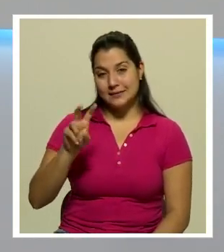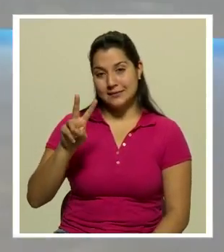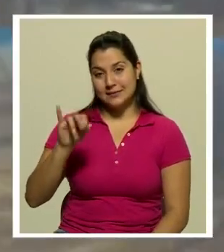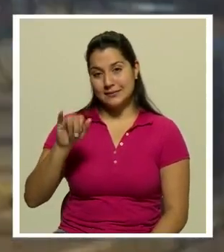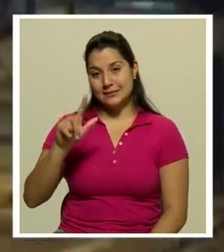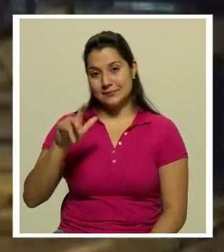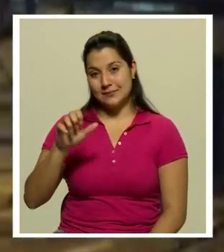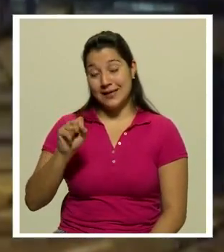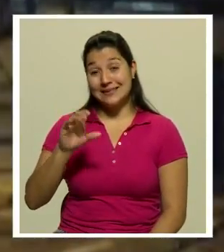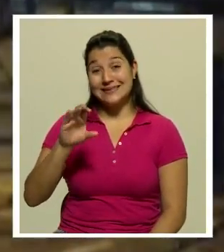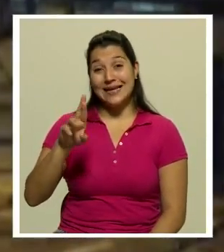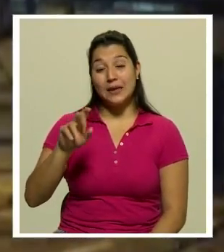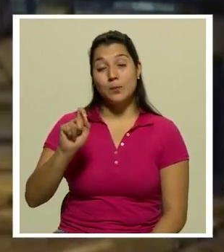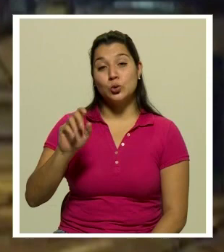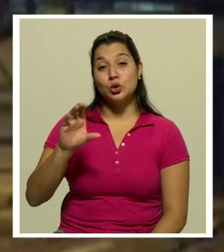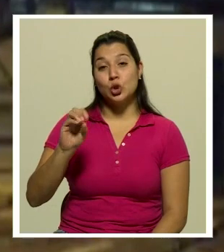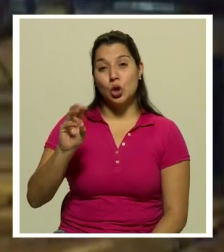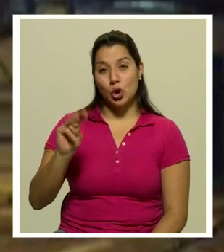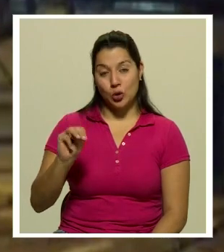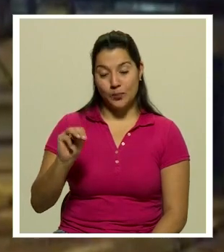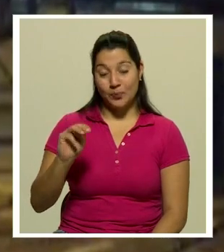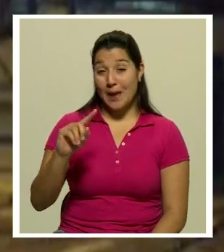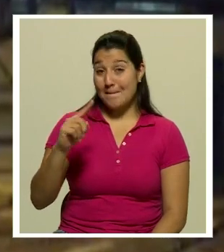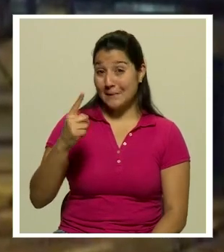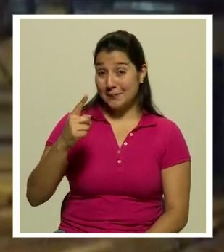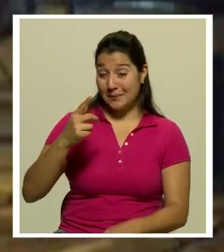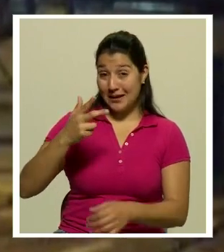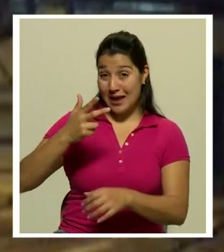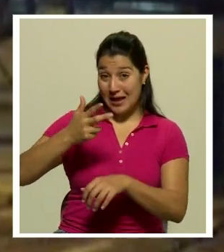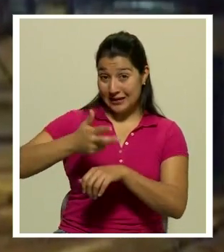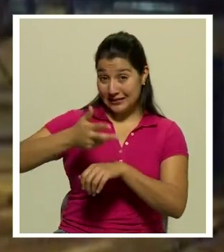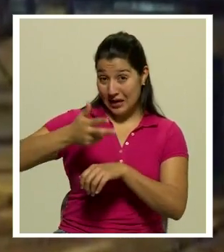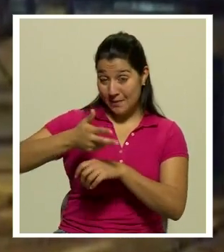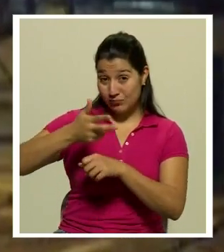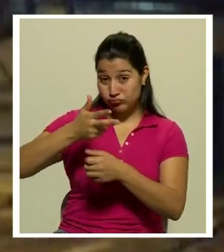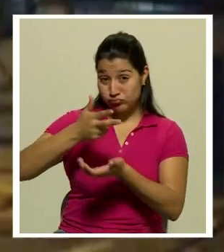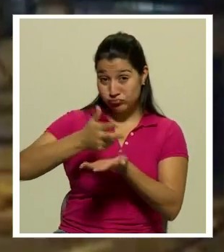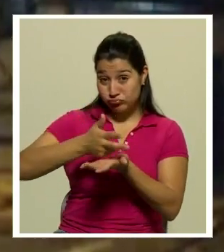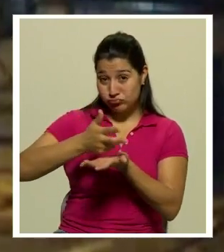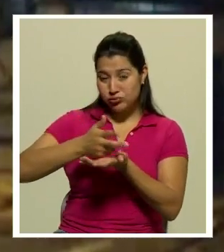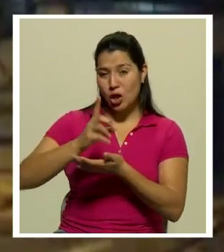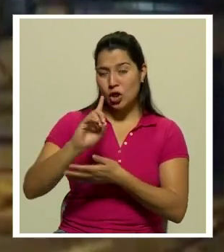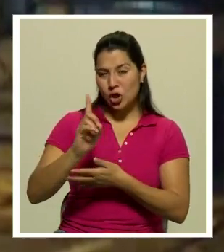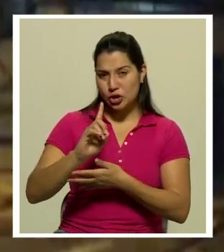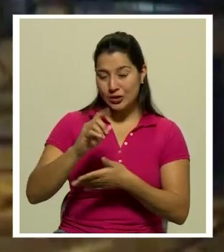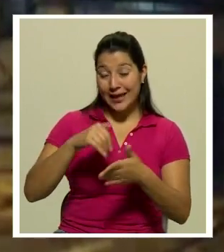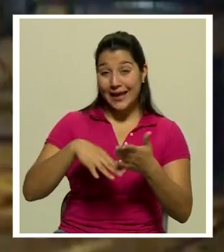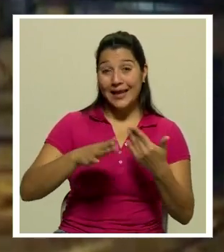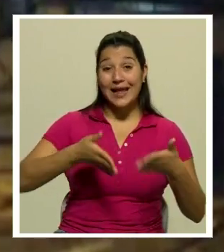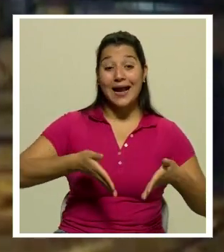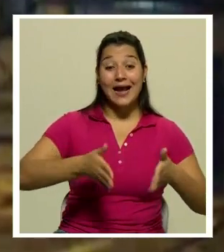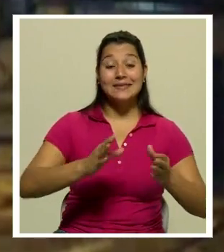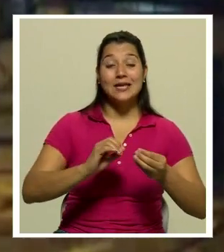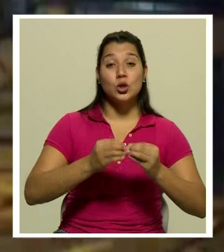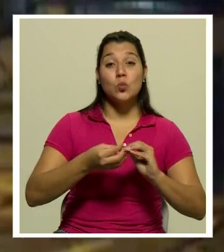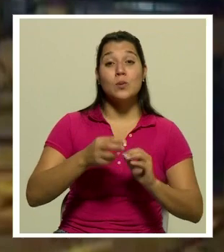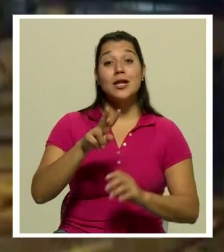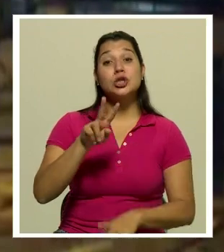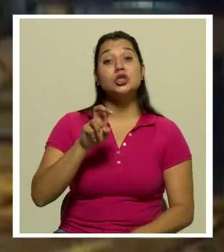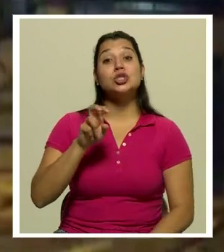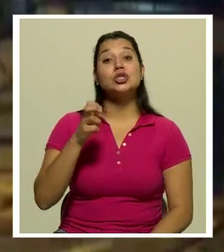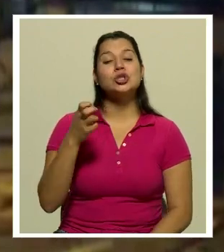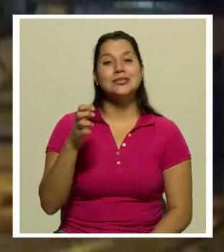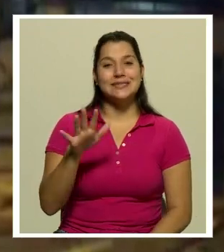cámarasvialescr.com. La primera cámara que vamos a ver está ubicada en la ruta